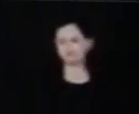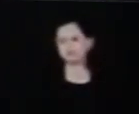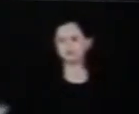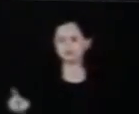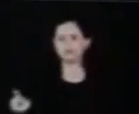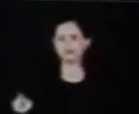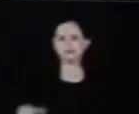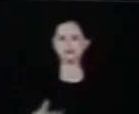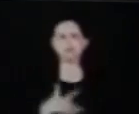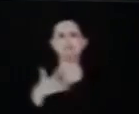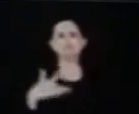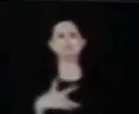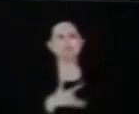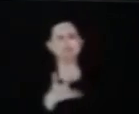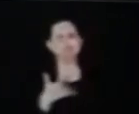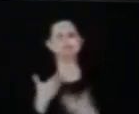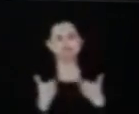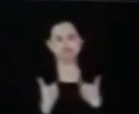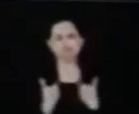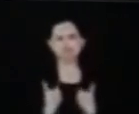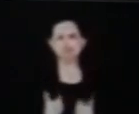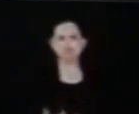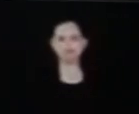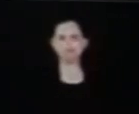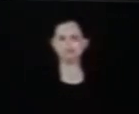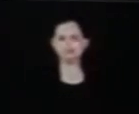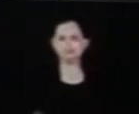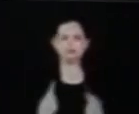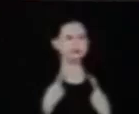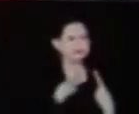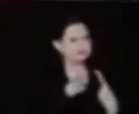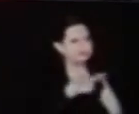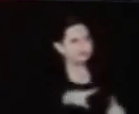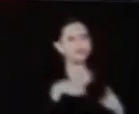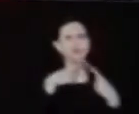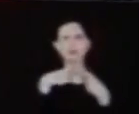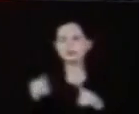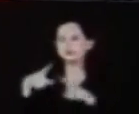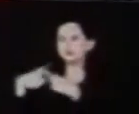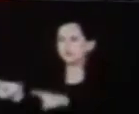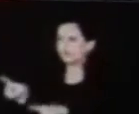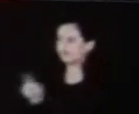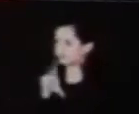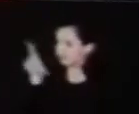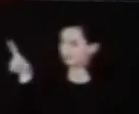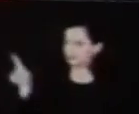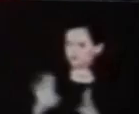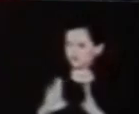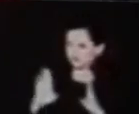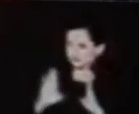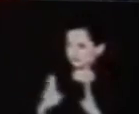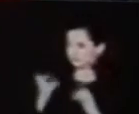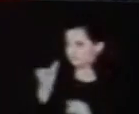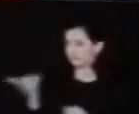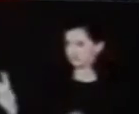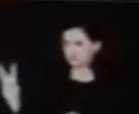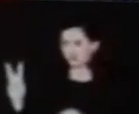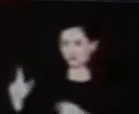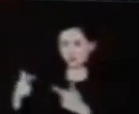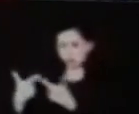buena medida su explicación, entre otros factores, en que el ejército mexicano no es